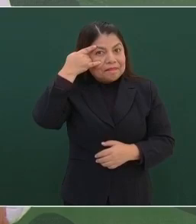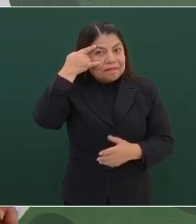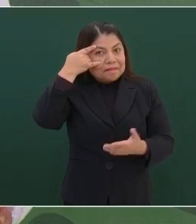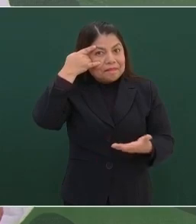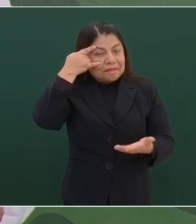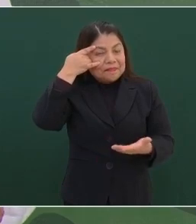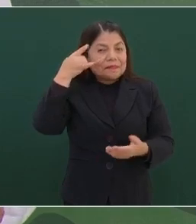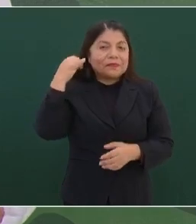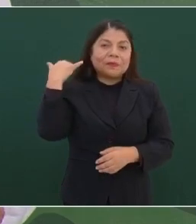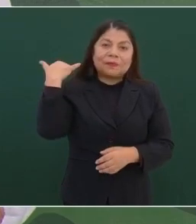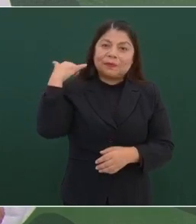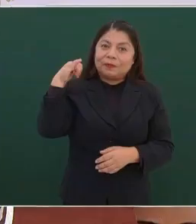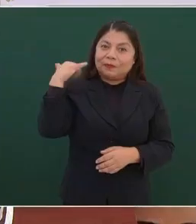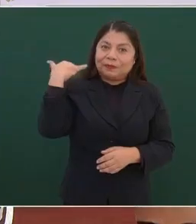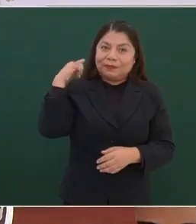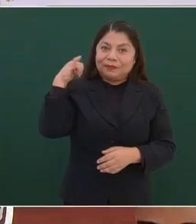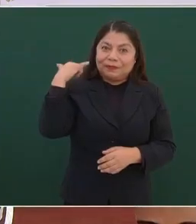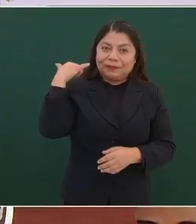Yucatán,